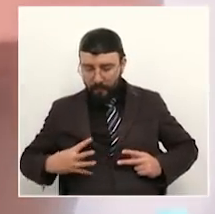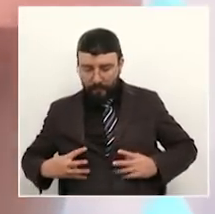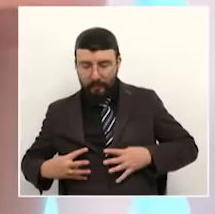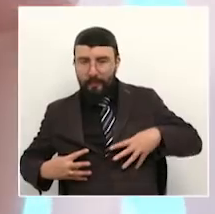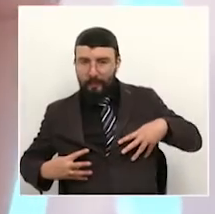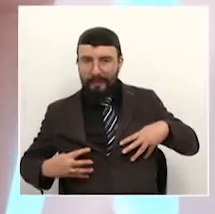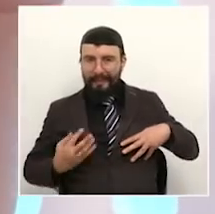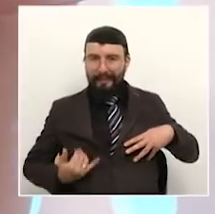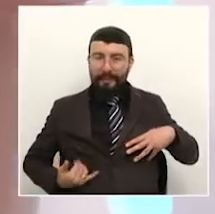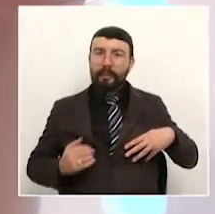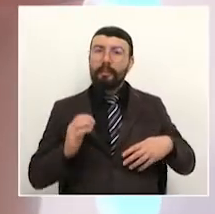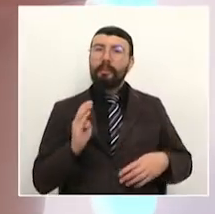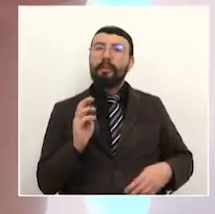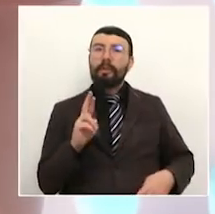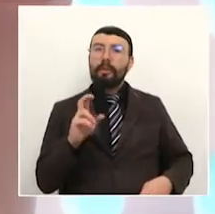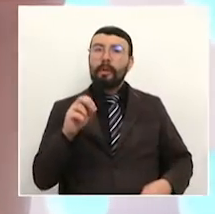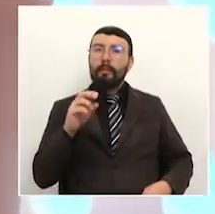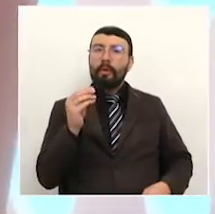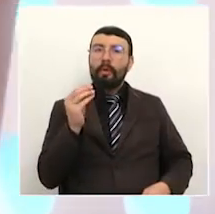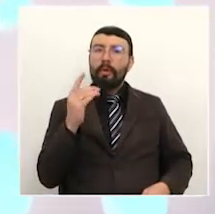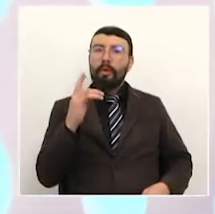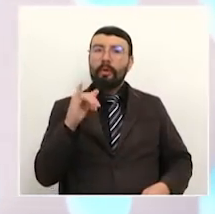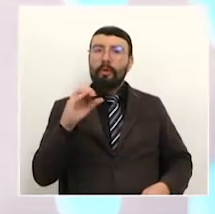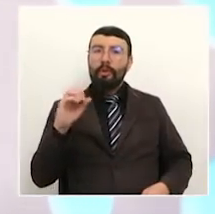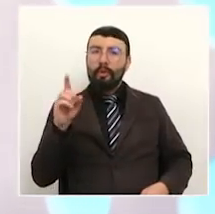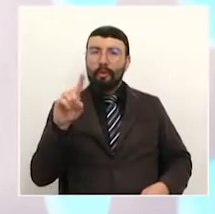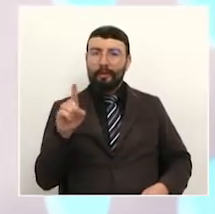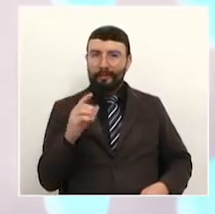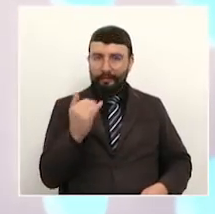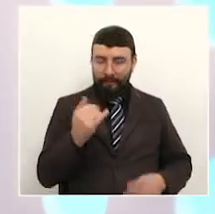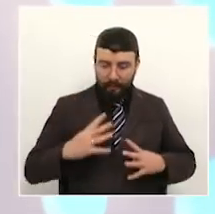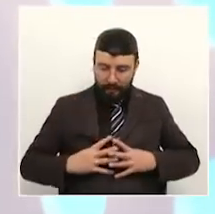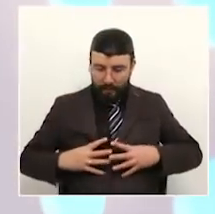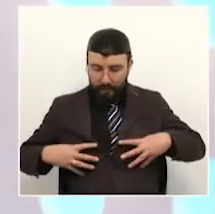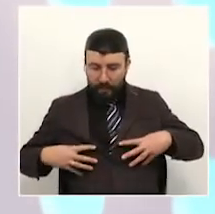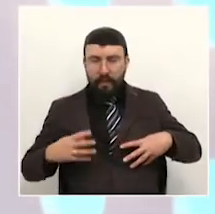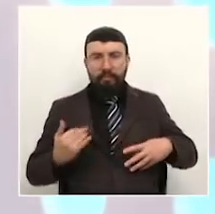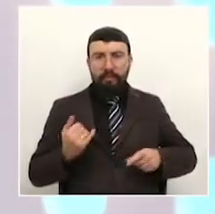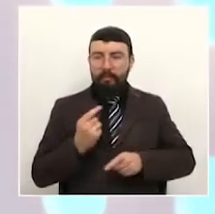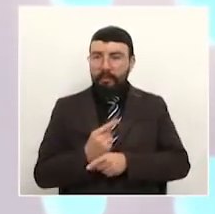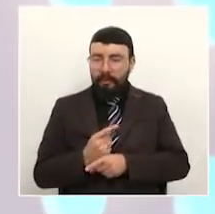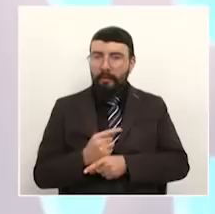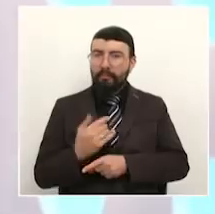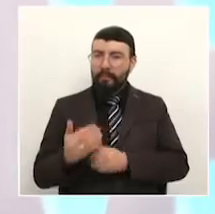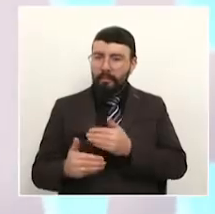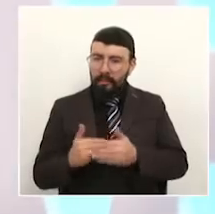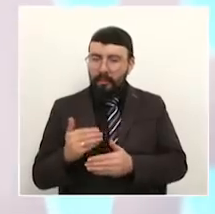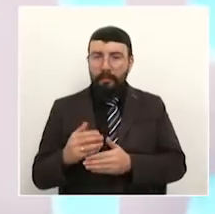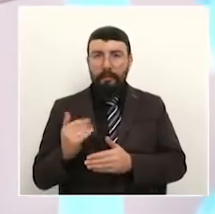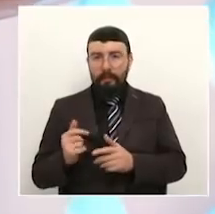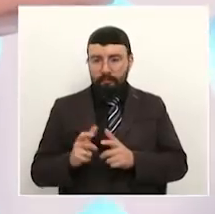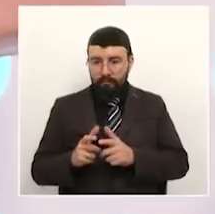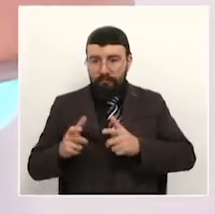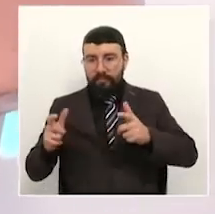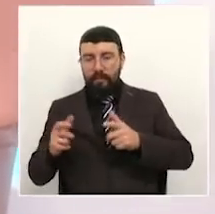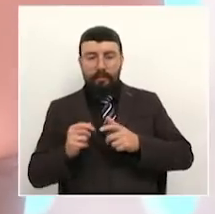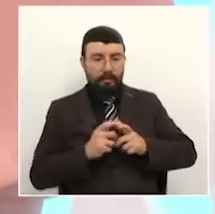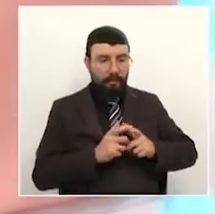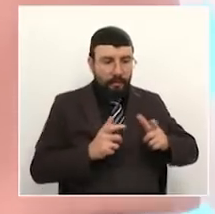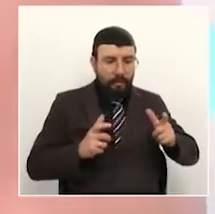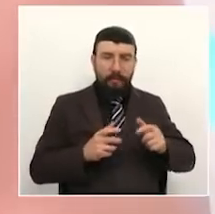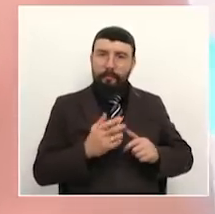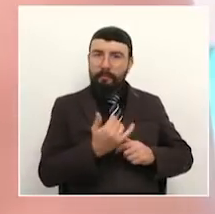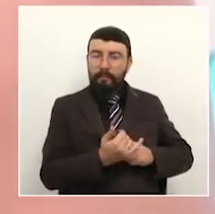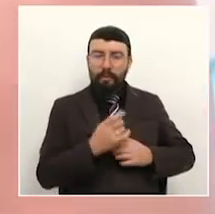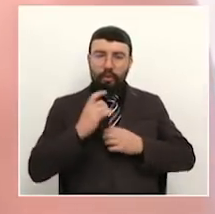demás los que habíamos hablado y ahorita al principio del programa ellos se van a irritar se van a inflamar y pueden producir tanto dolor